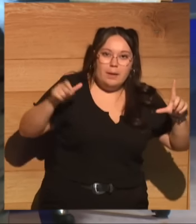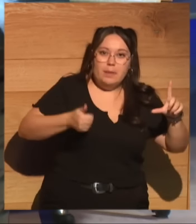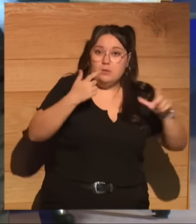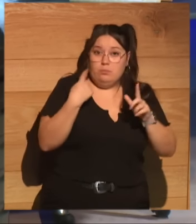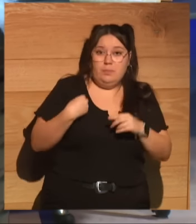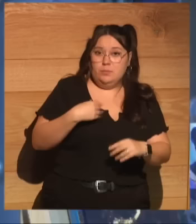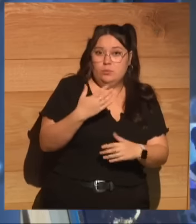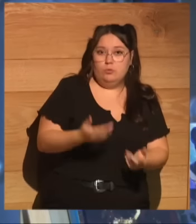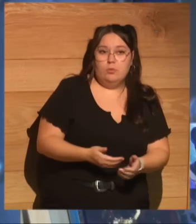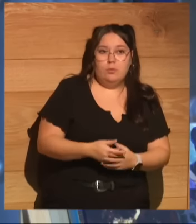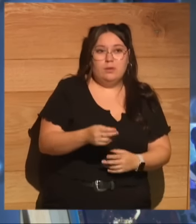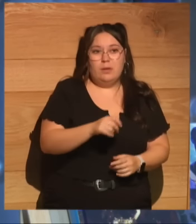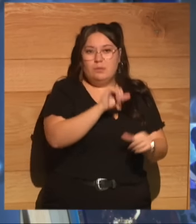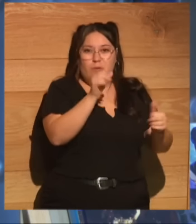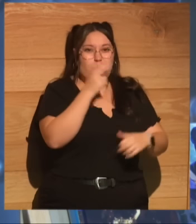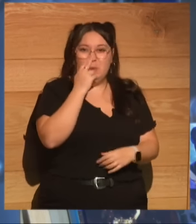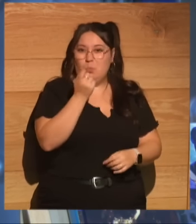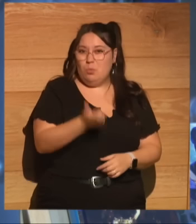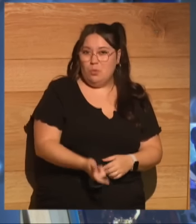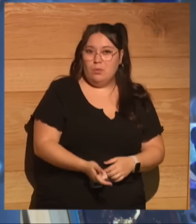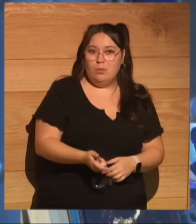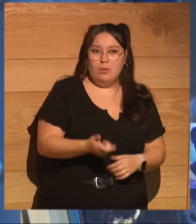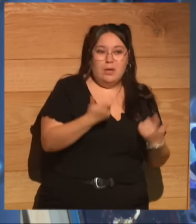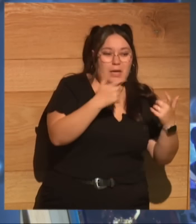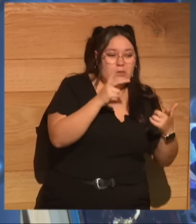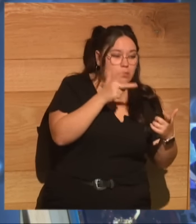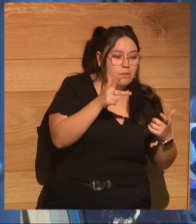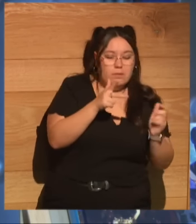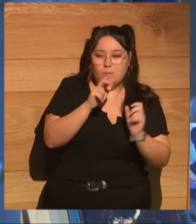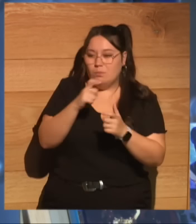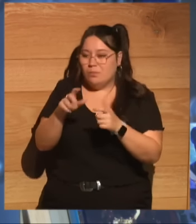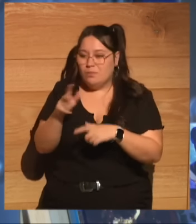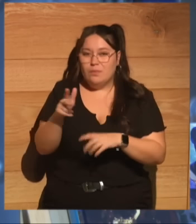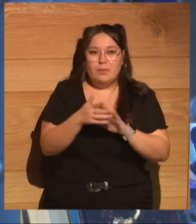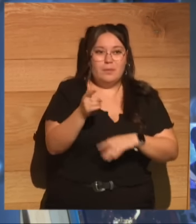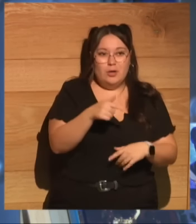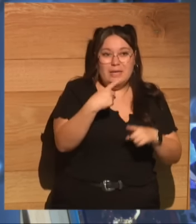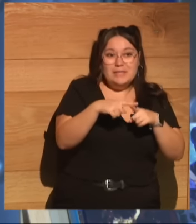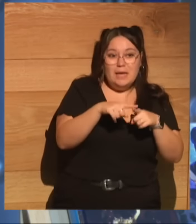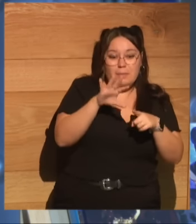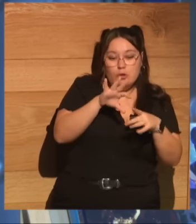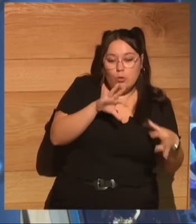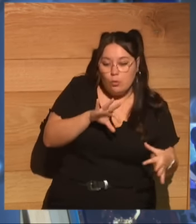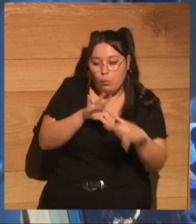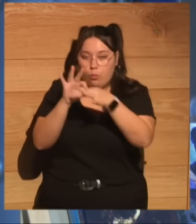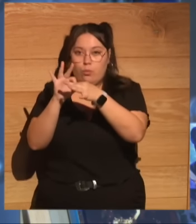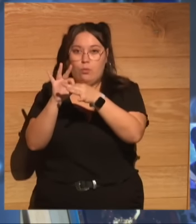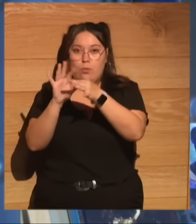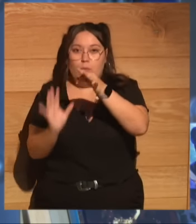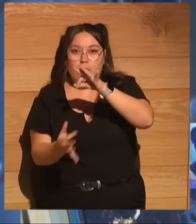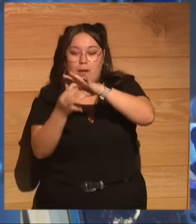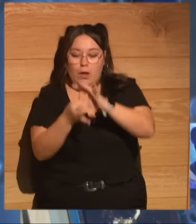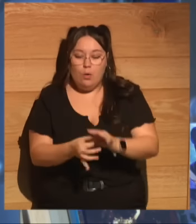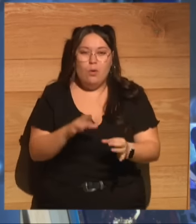de ver, ¿no? Y además de forma poco interesante. Muy poco, como un cachito de aquí, un cachito de acá. En lugar de que este elemento me lleve al otro y entonces sigo al huevo